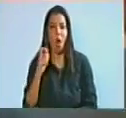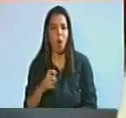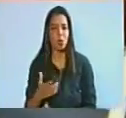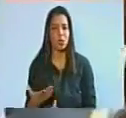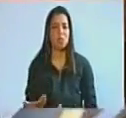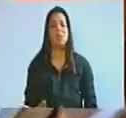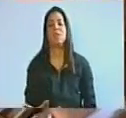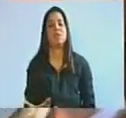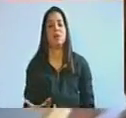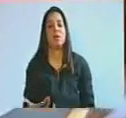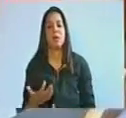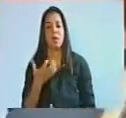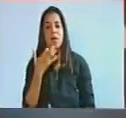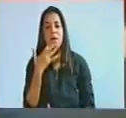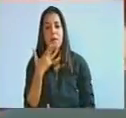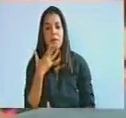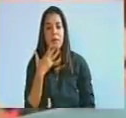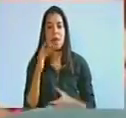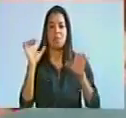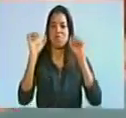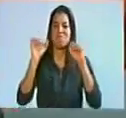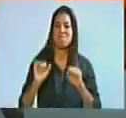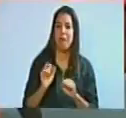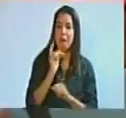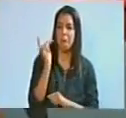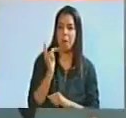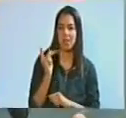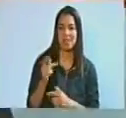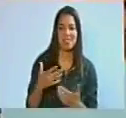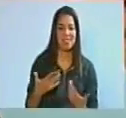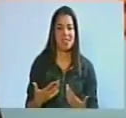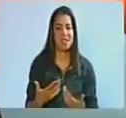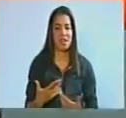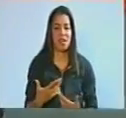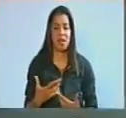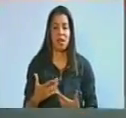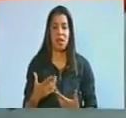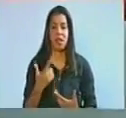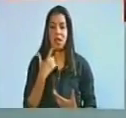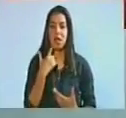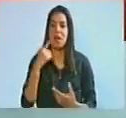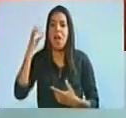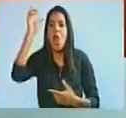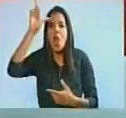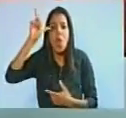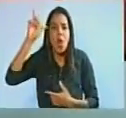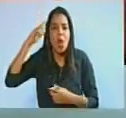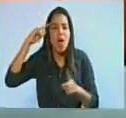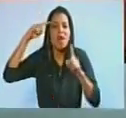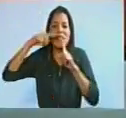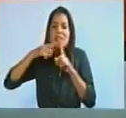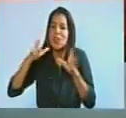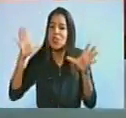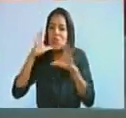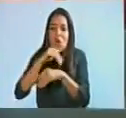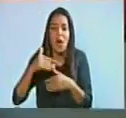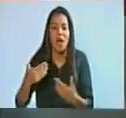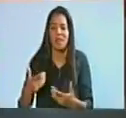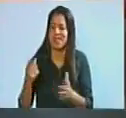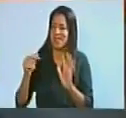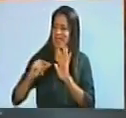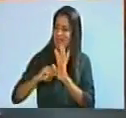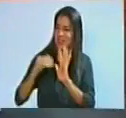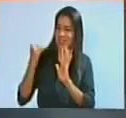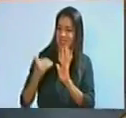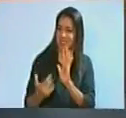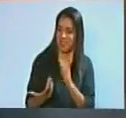el politicidio este sucedido, y no hay, más allá de la lógica de los precios. Y tú dices, ¿puede